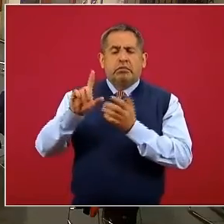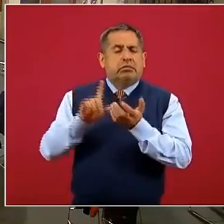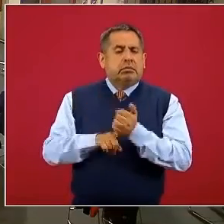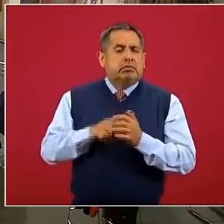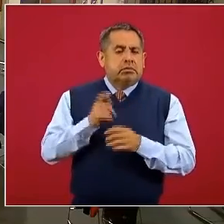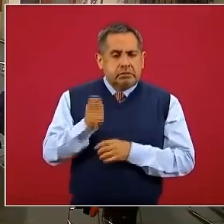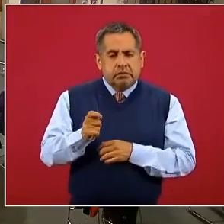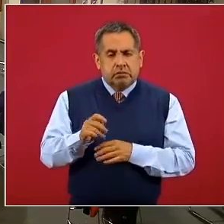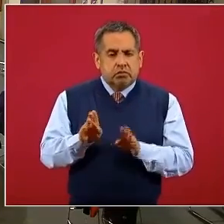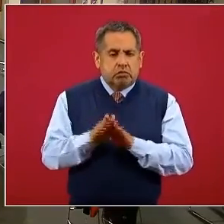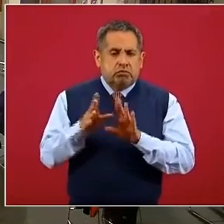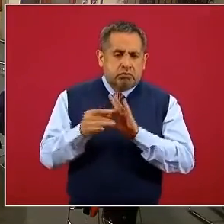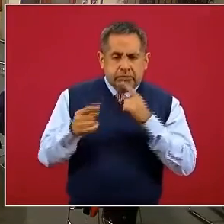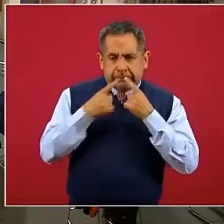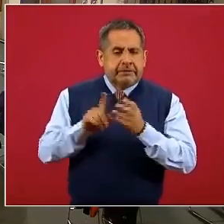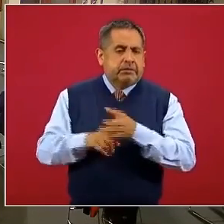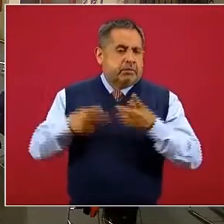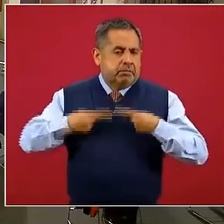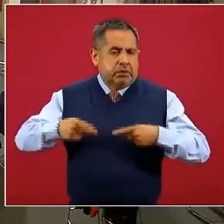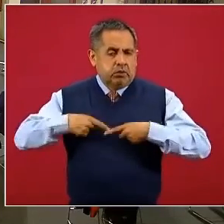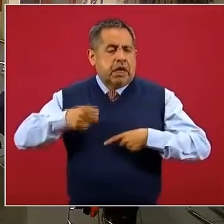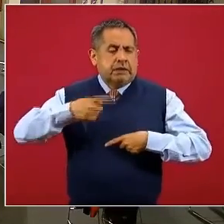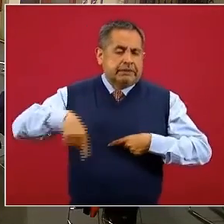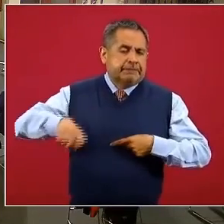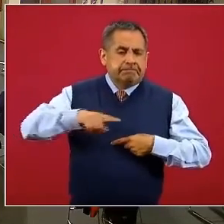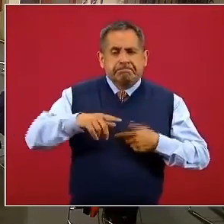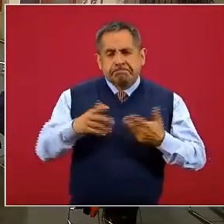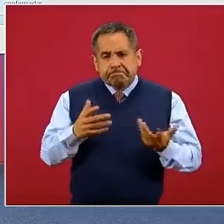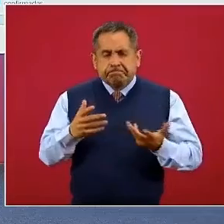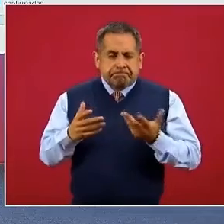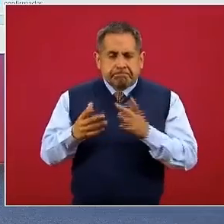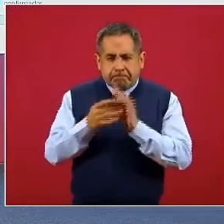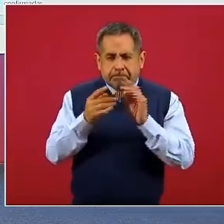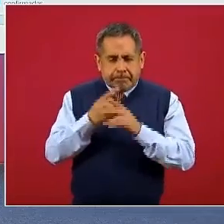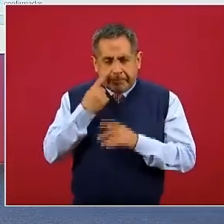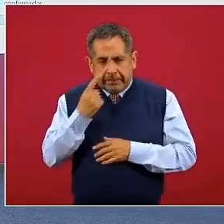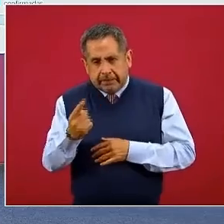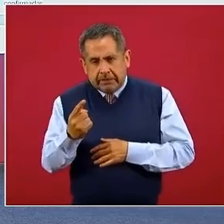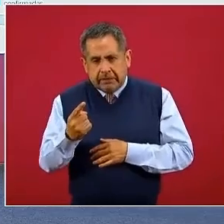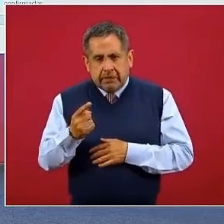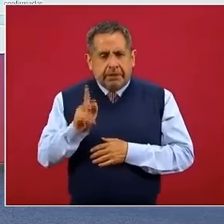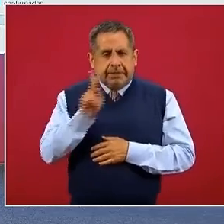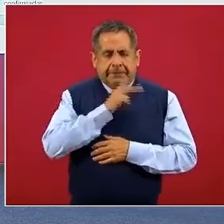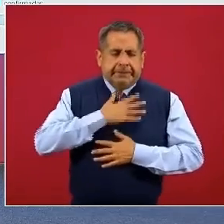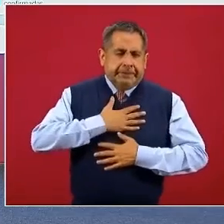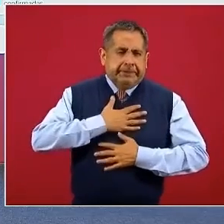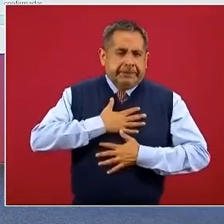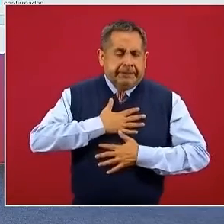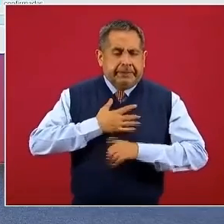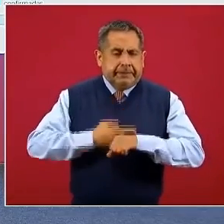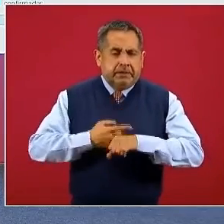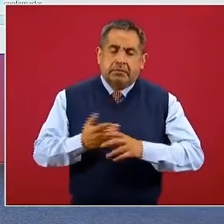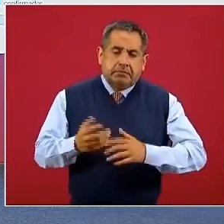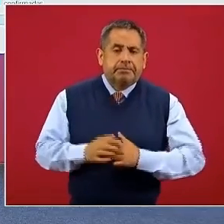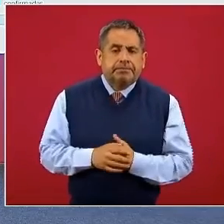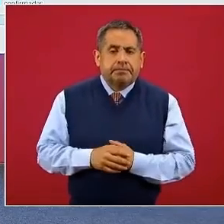menos en el total de personas que están presentando este síndrome respiratorio. Sin embargo, el